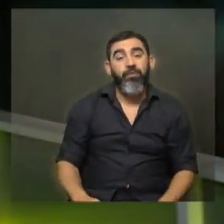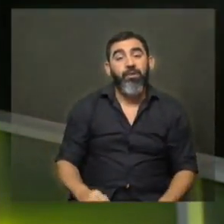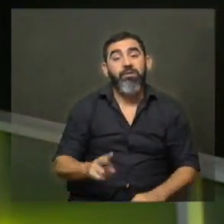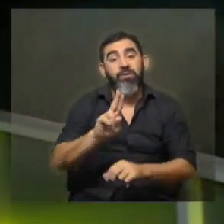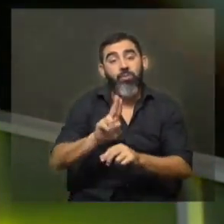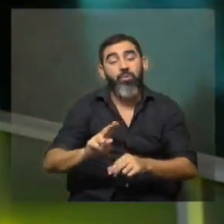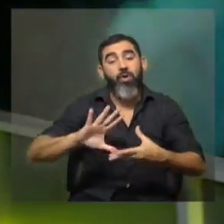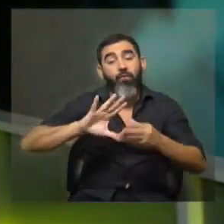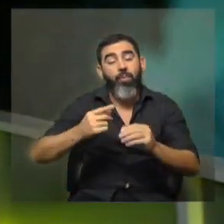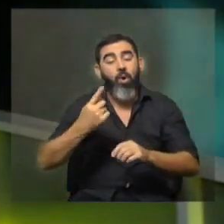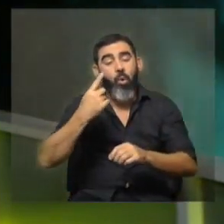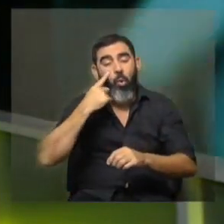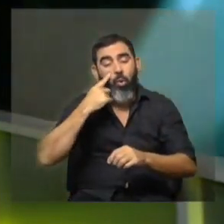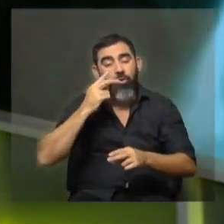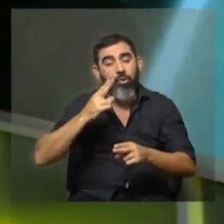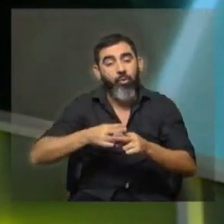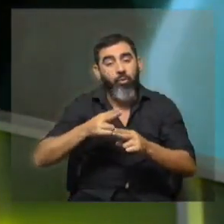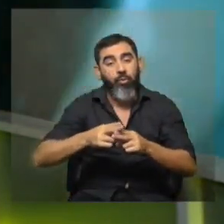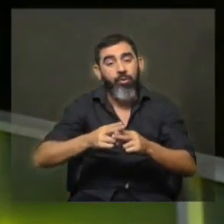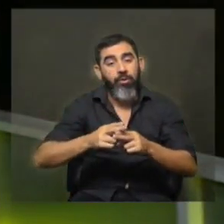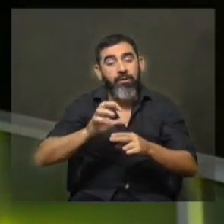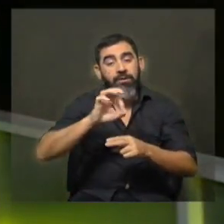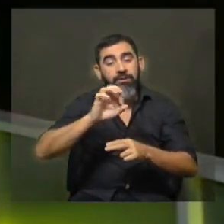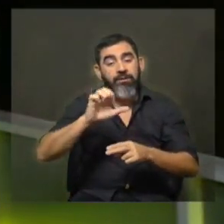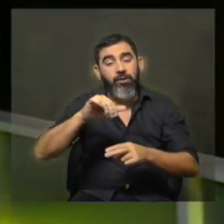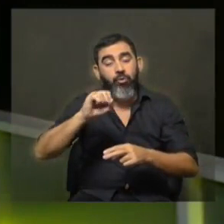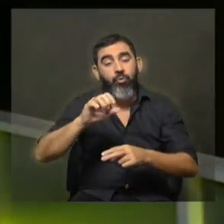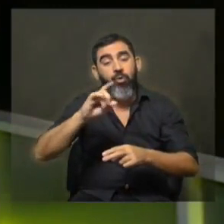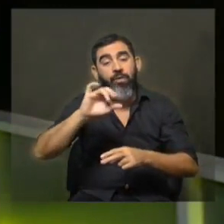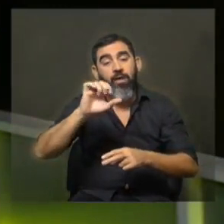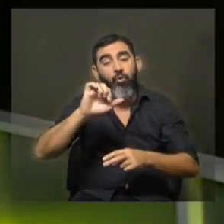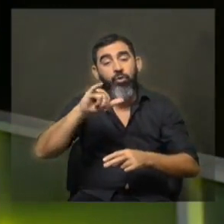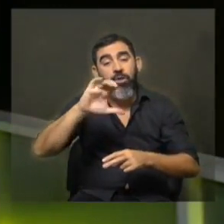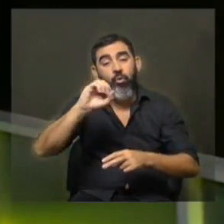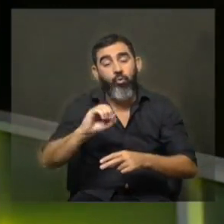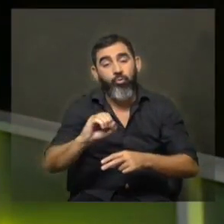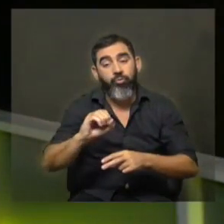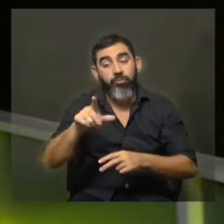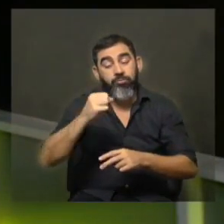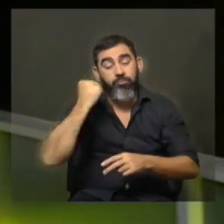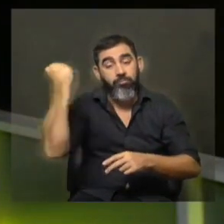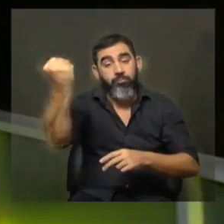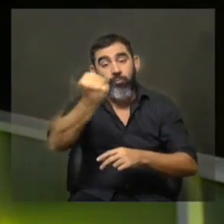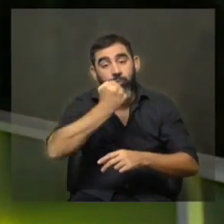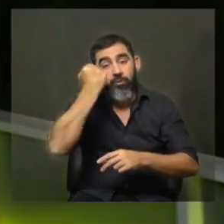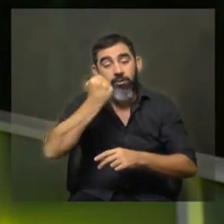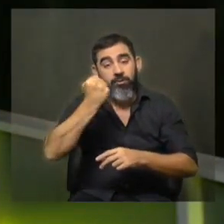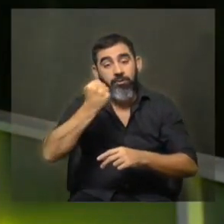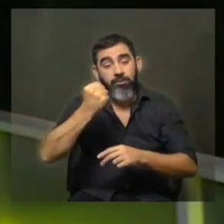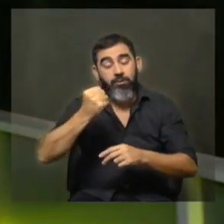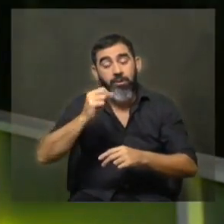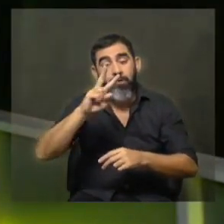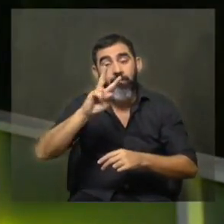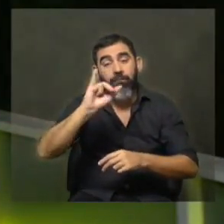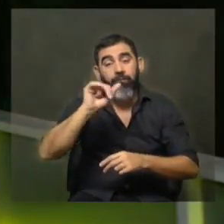el método conocido como senodiagnóstico. Y ahí entra en juego la importancia de este criadero de